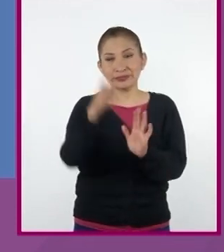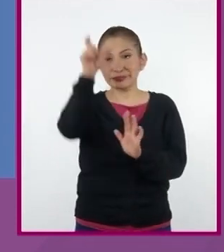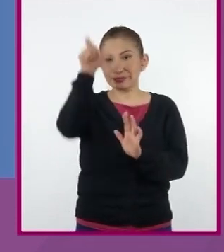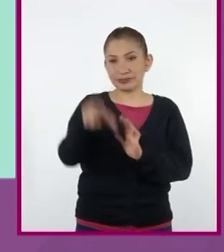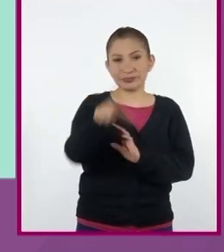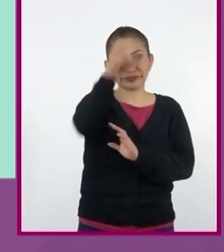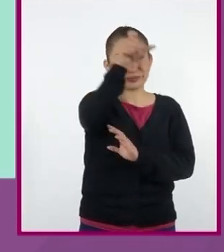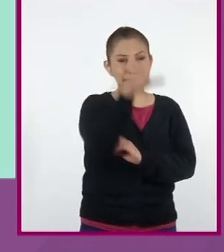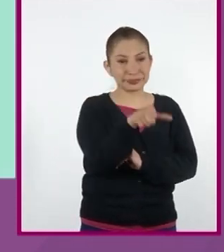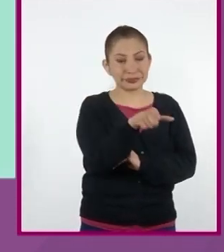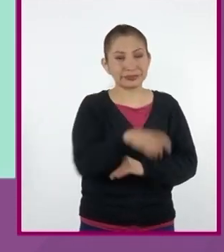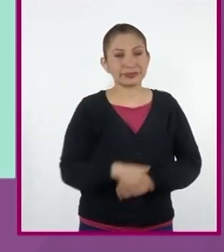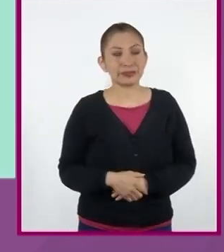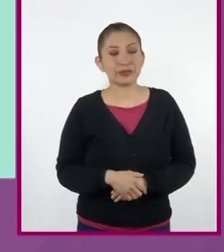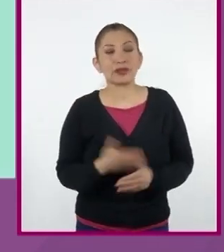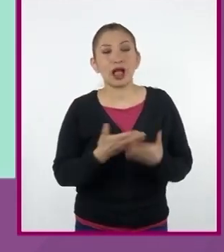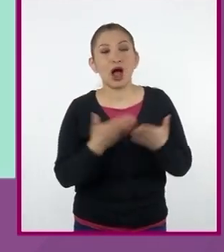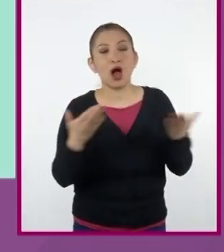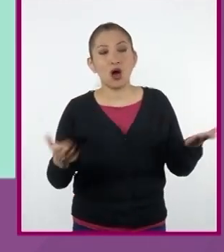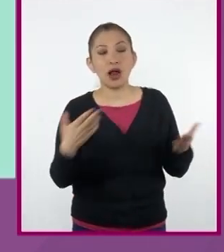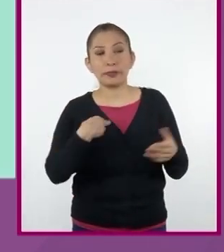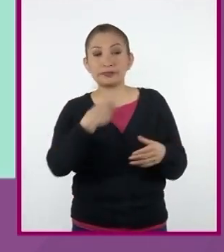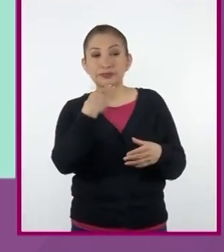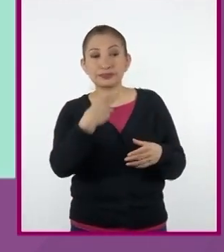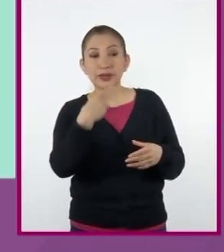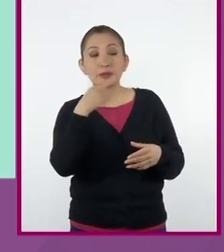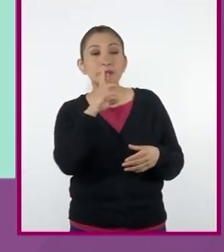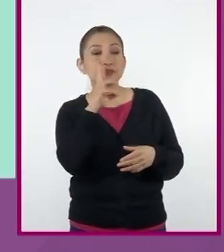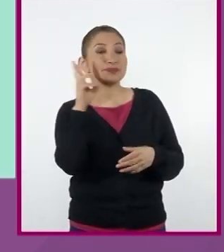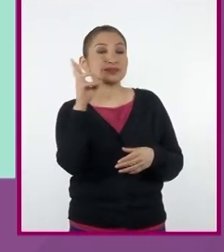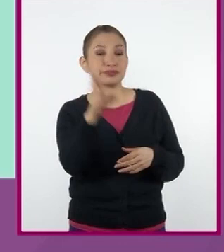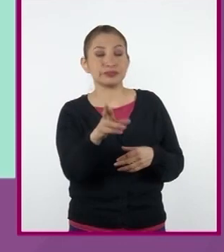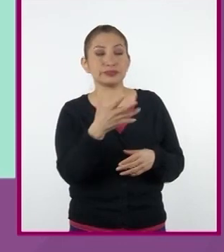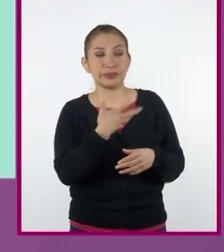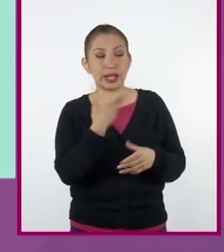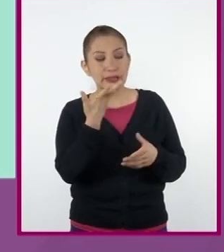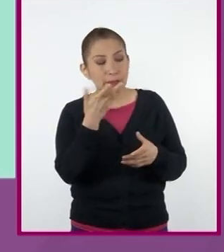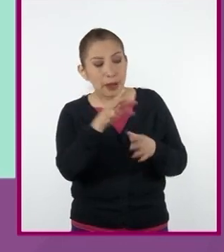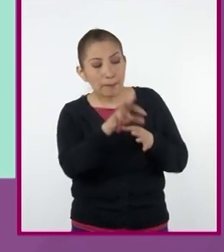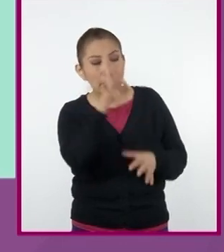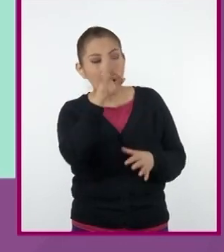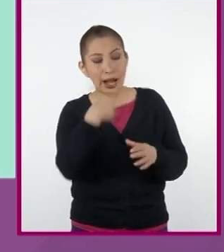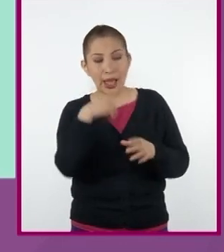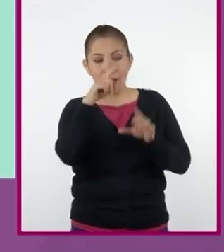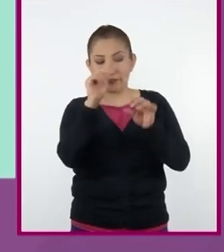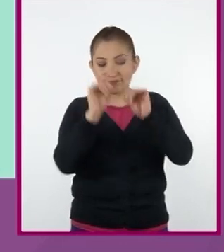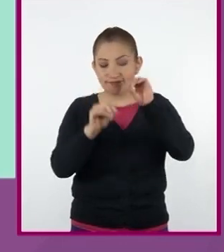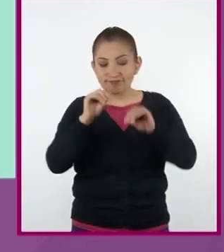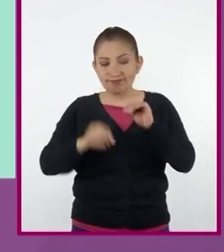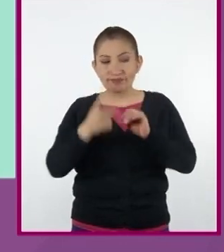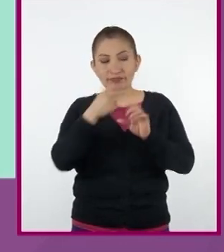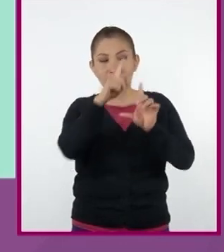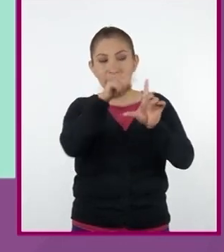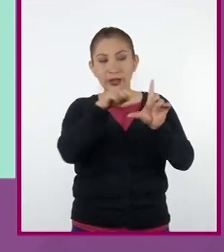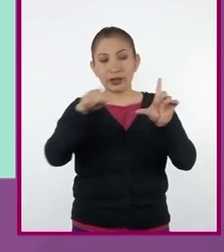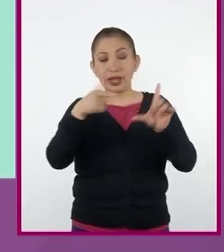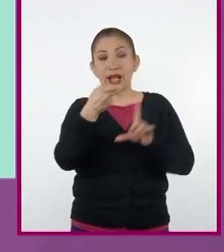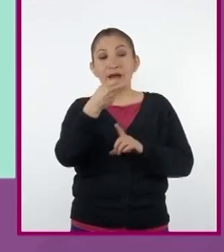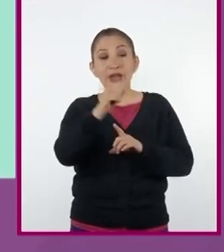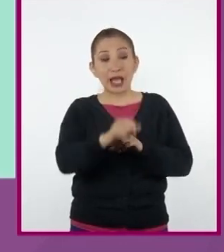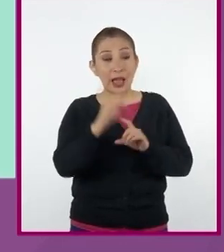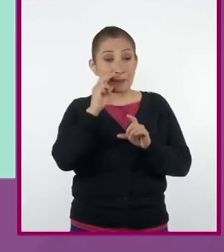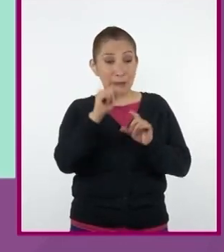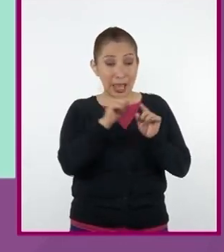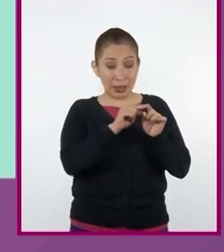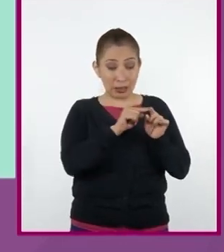tabla. Ahora podemos utilizar los resultados que obtuvimos para elaborar la gráfica. Los puntos que